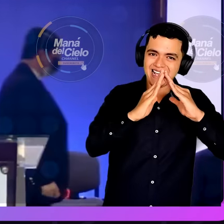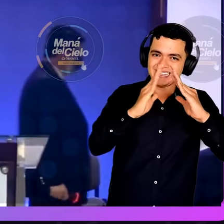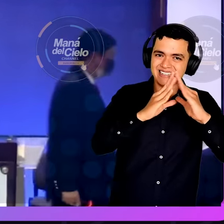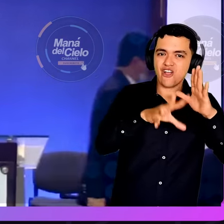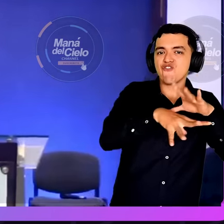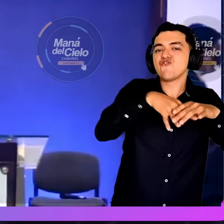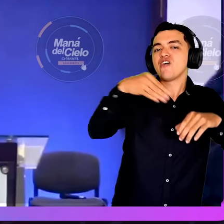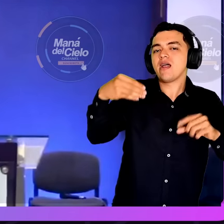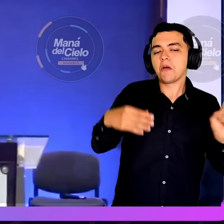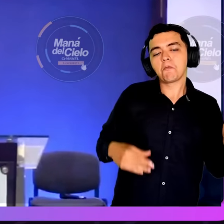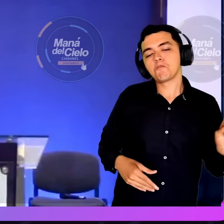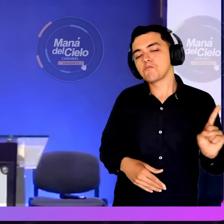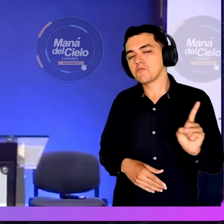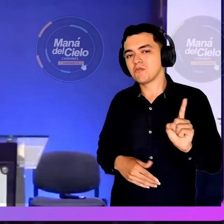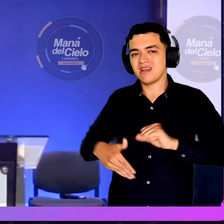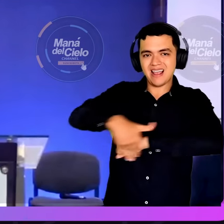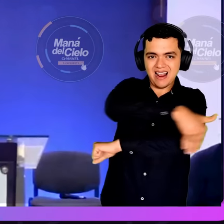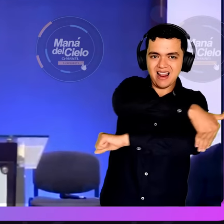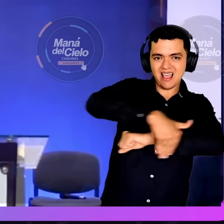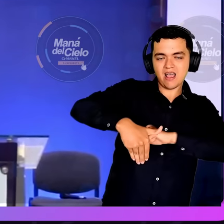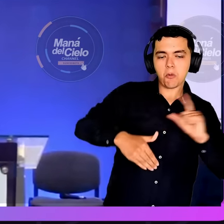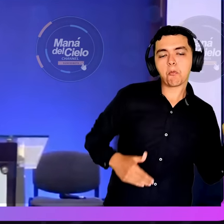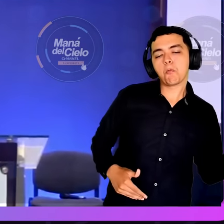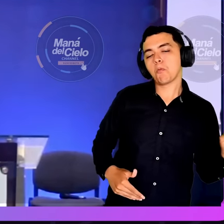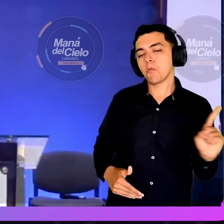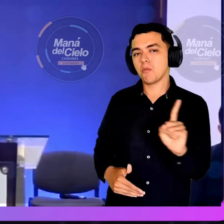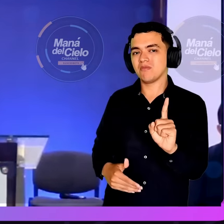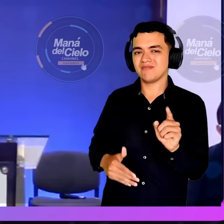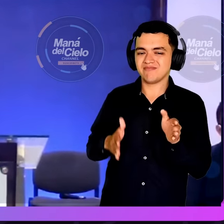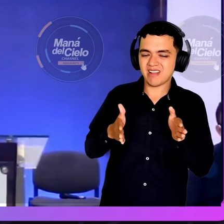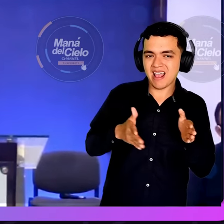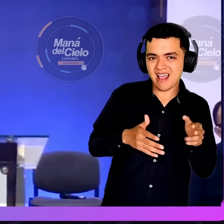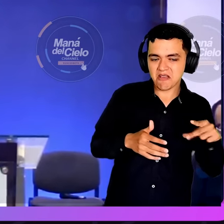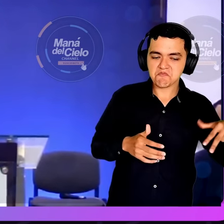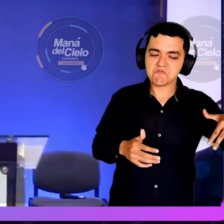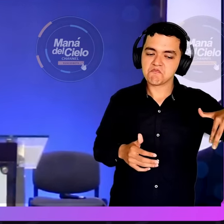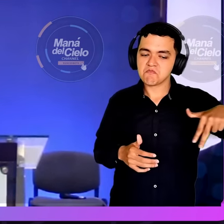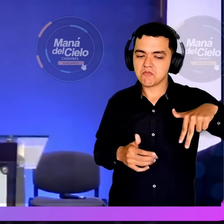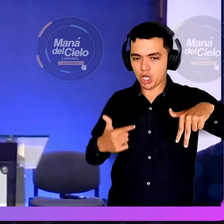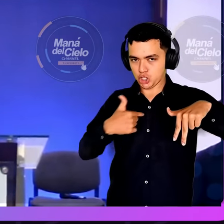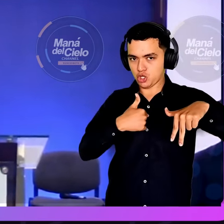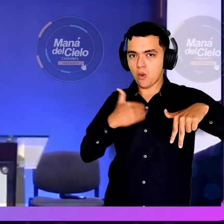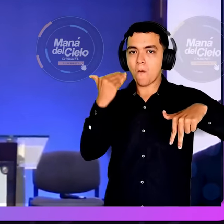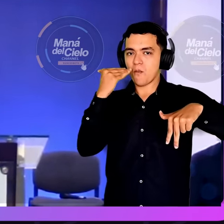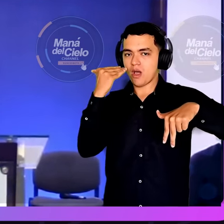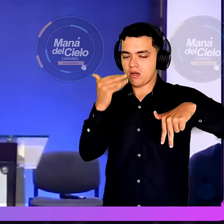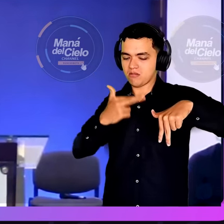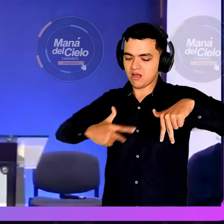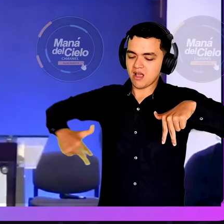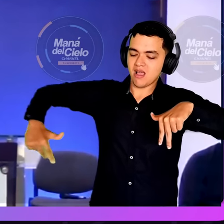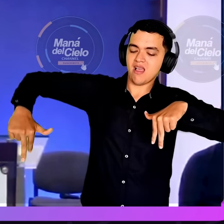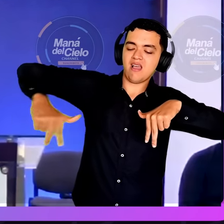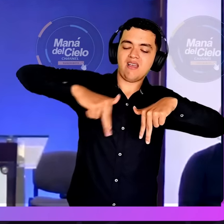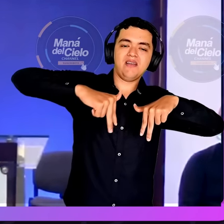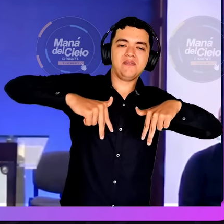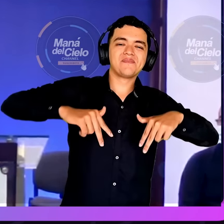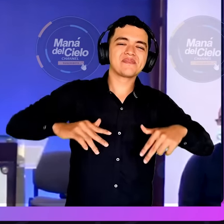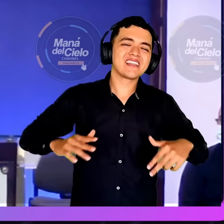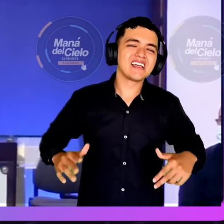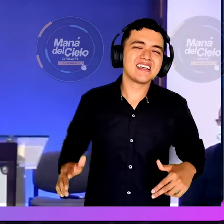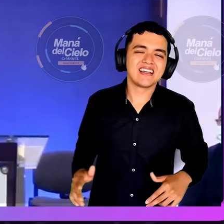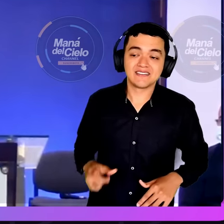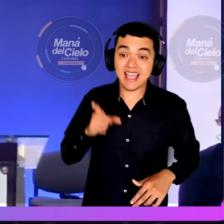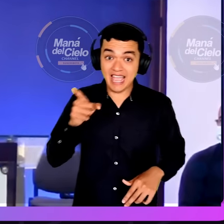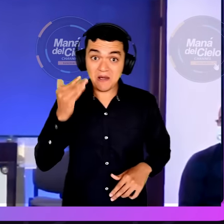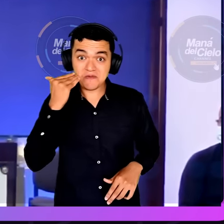consultorio. Nada le daba resultado. Lo último que dijo es: le voy a salir a la mitad de la calle. Cuando él vaya caminando de la casa hacia